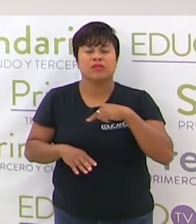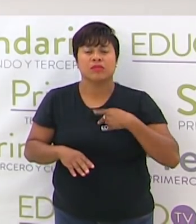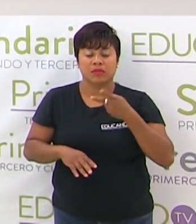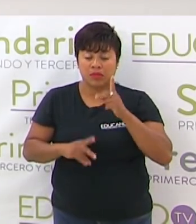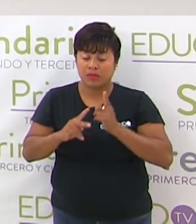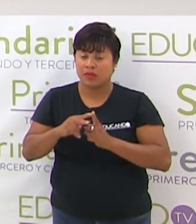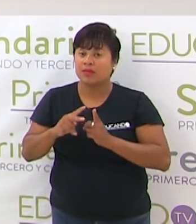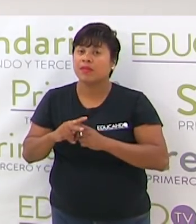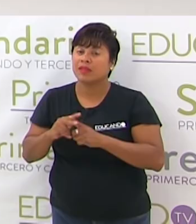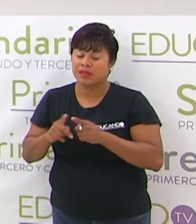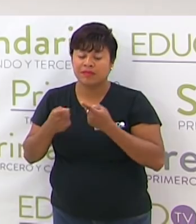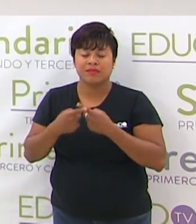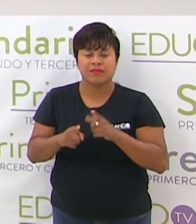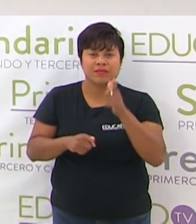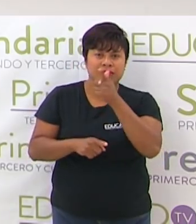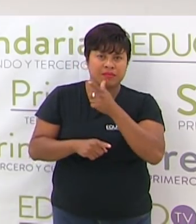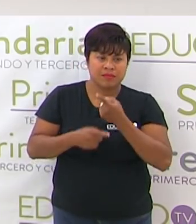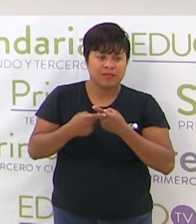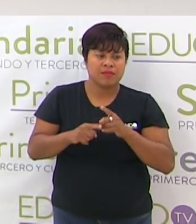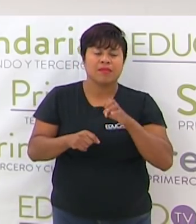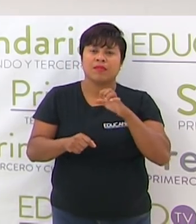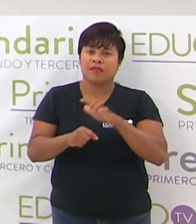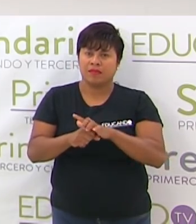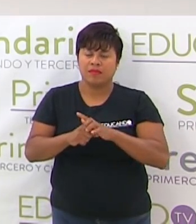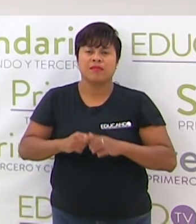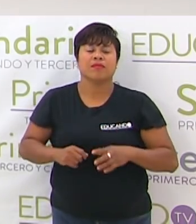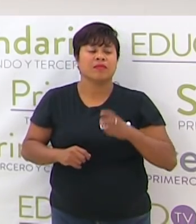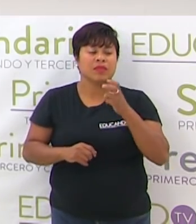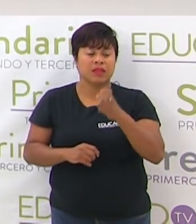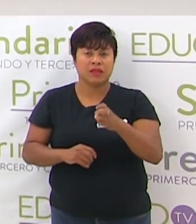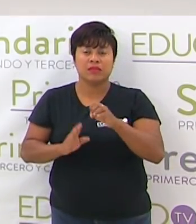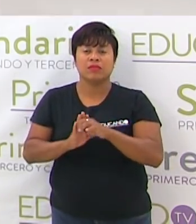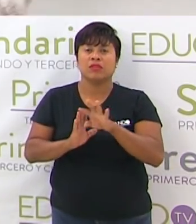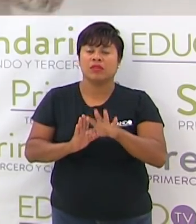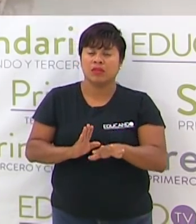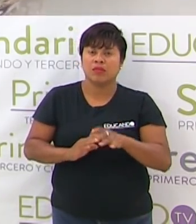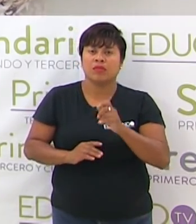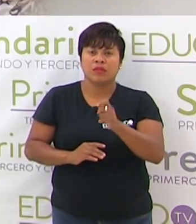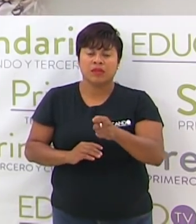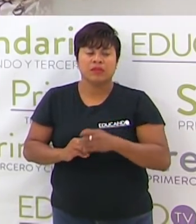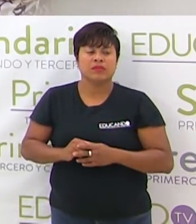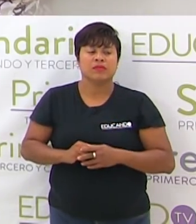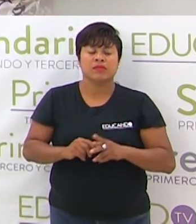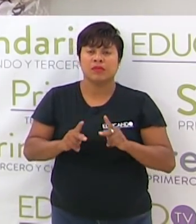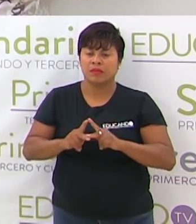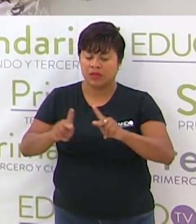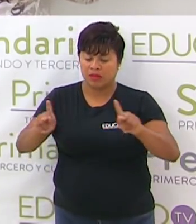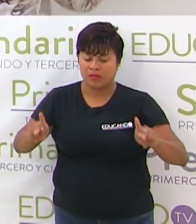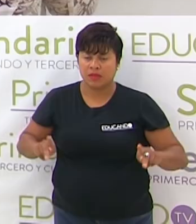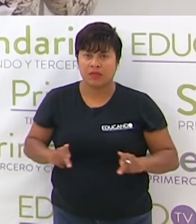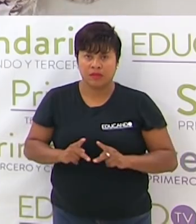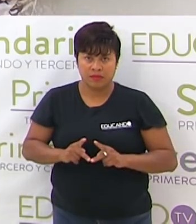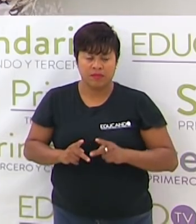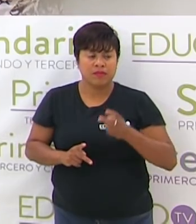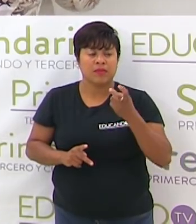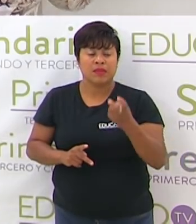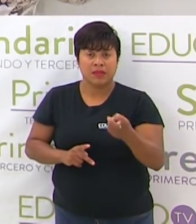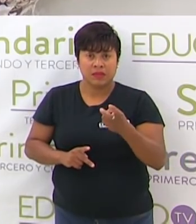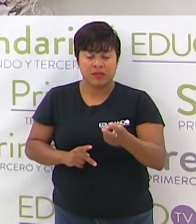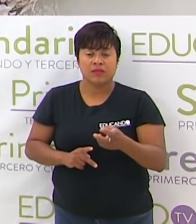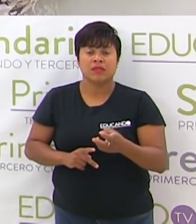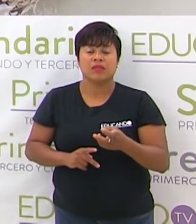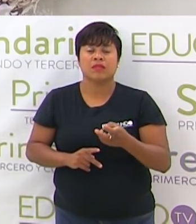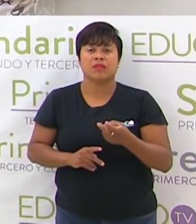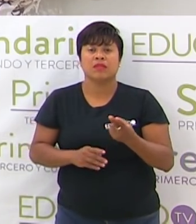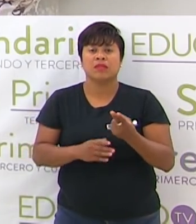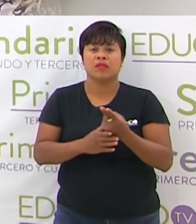en matemáticas tiene un lenguaje específico, que en este caso sería perímetro. Esta